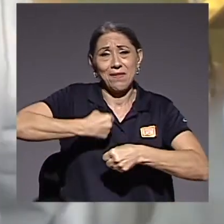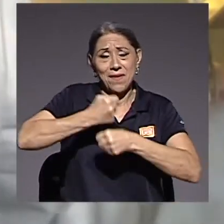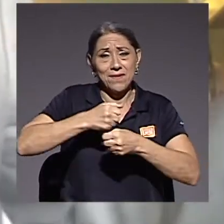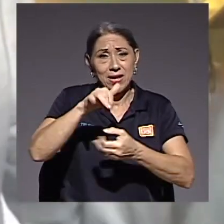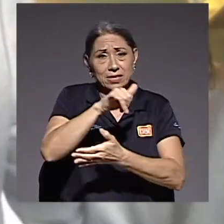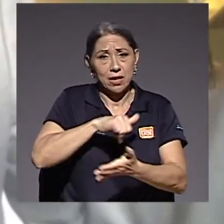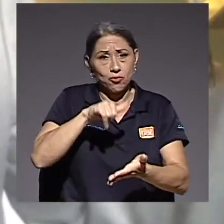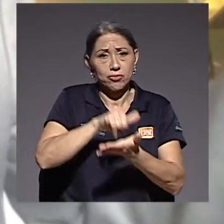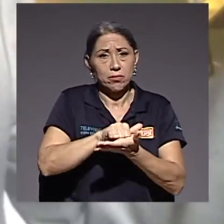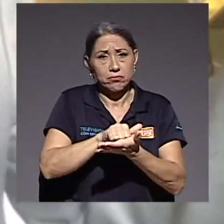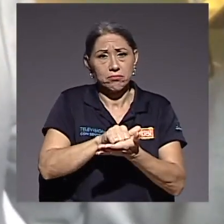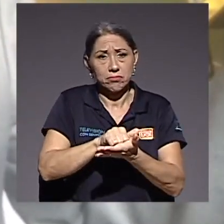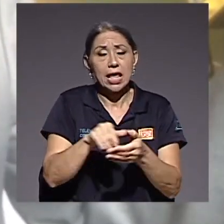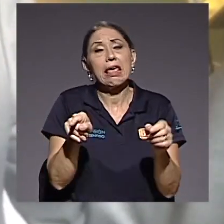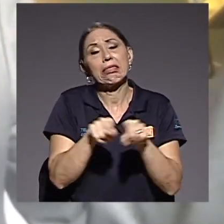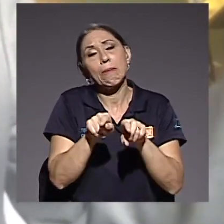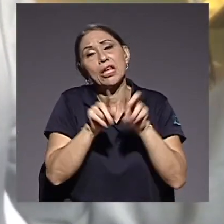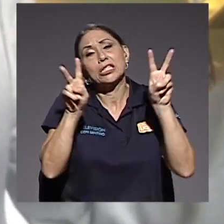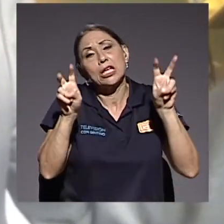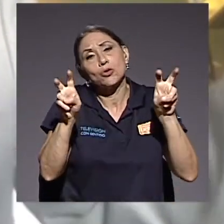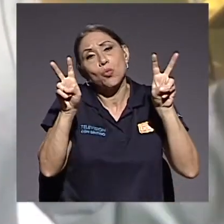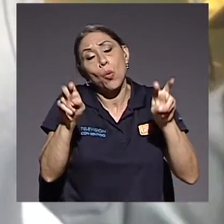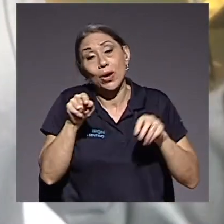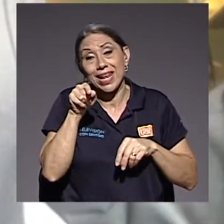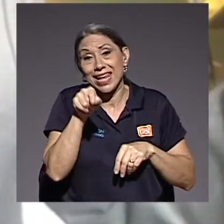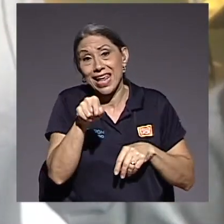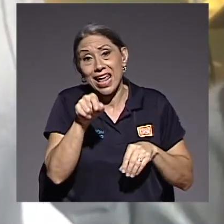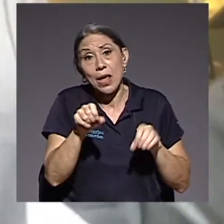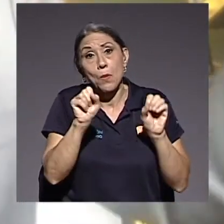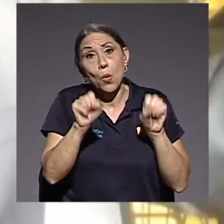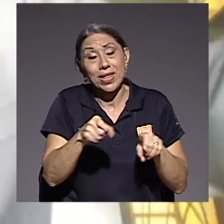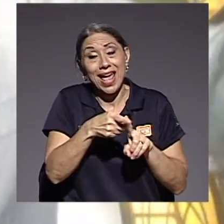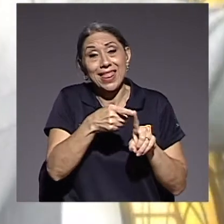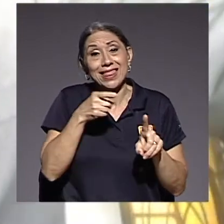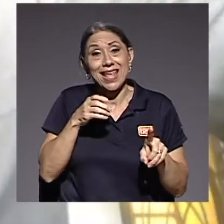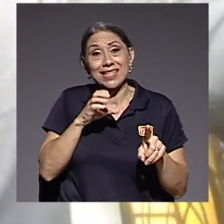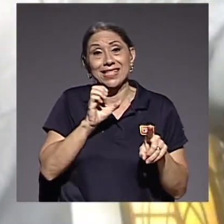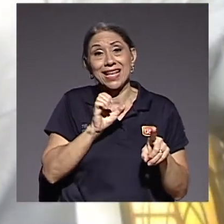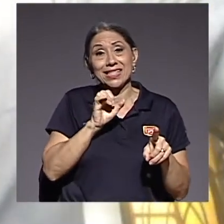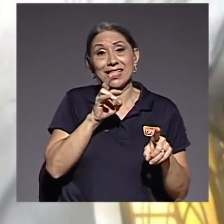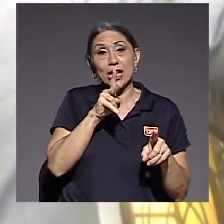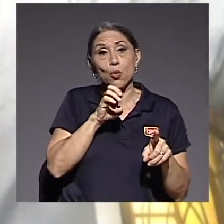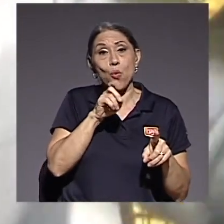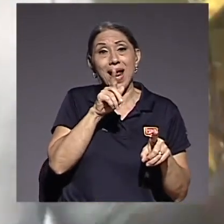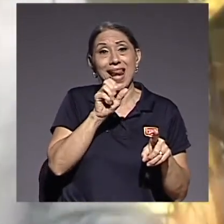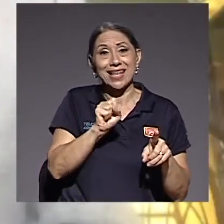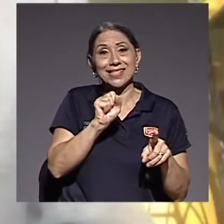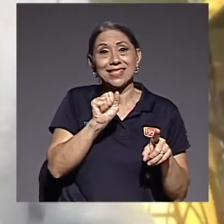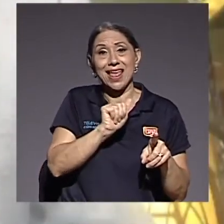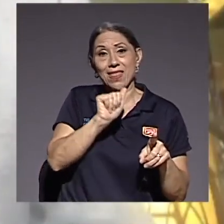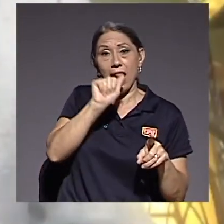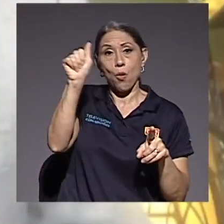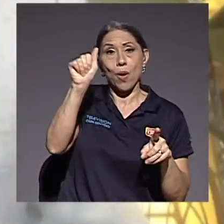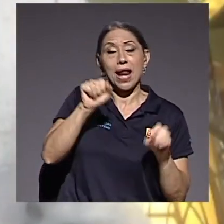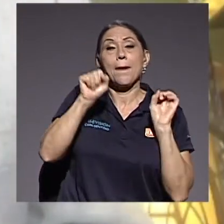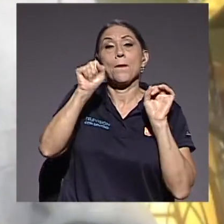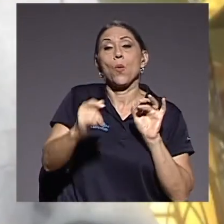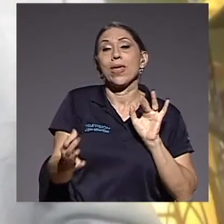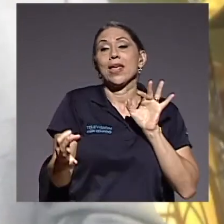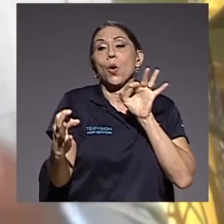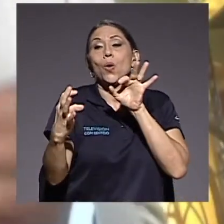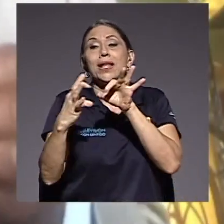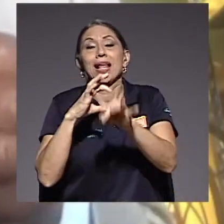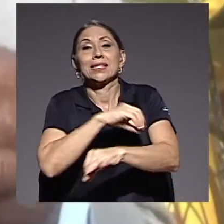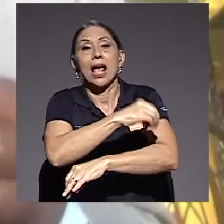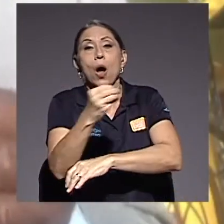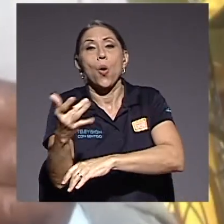y también se supone que se podría conectar de Ciruelas hacia Brotina y más allá. O sí, sea, pero